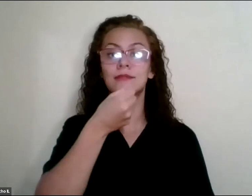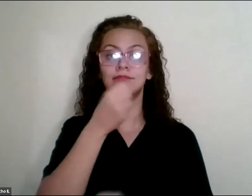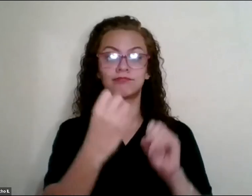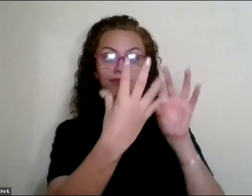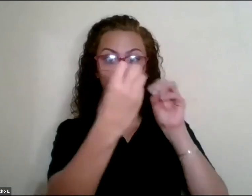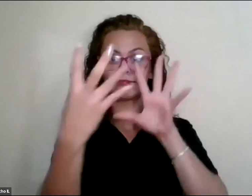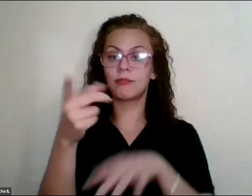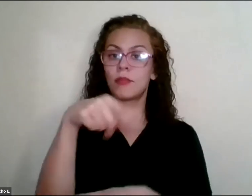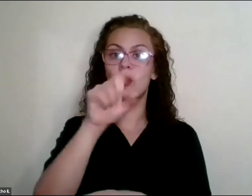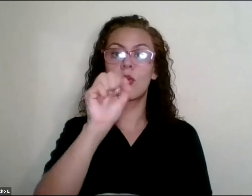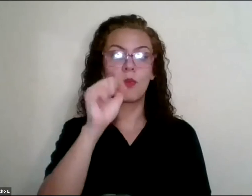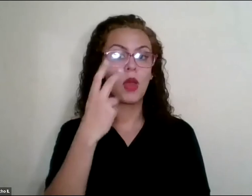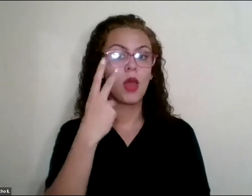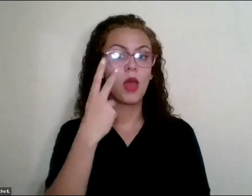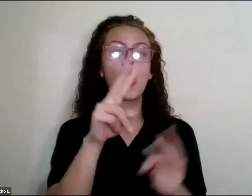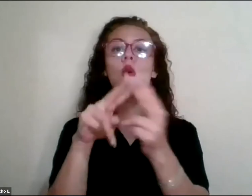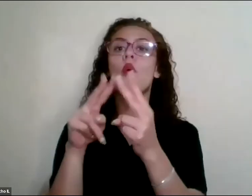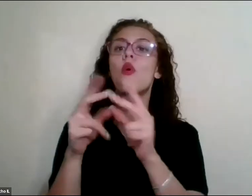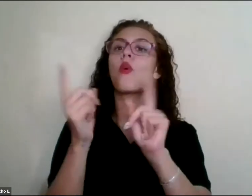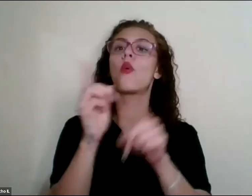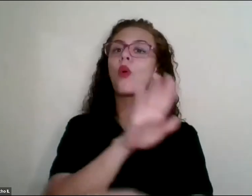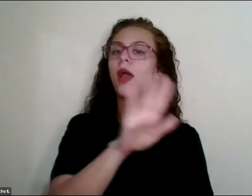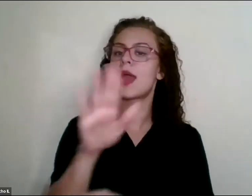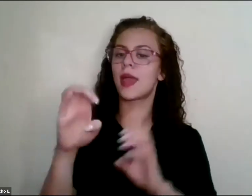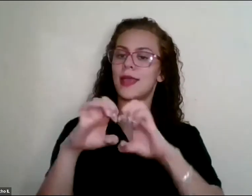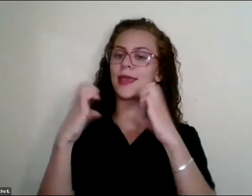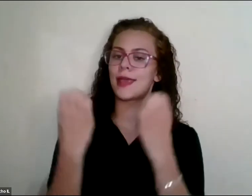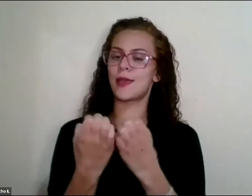para que ustedes puedan conocer cuál es ese equipo.